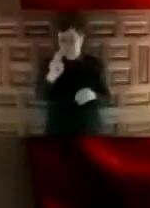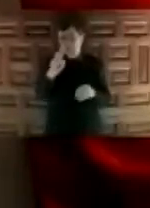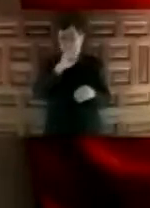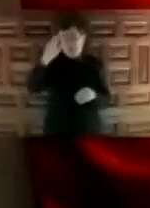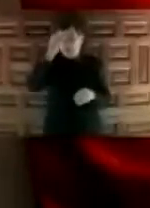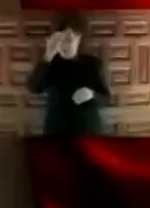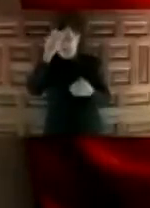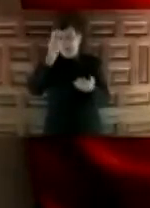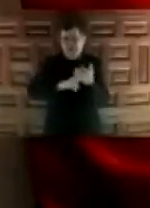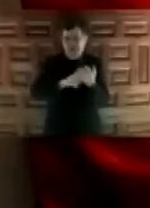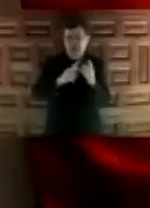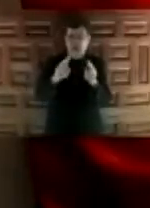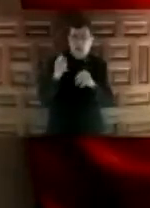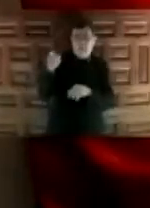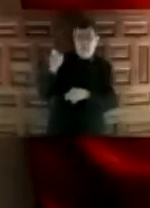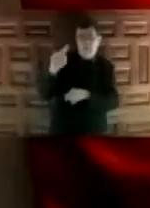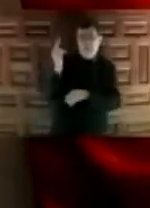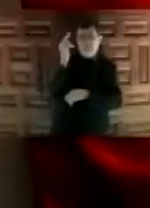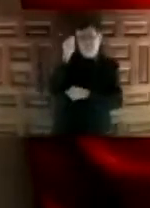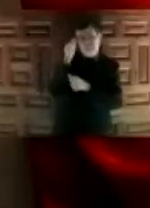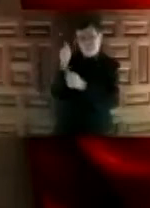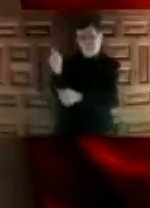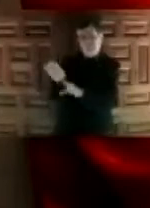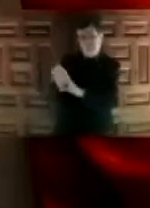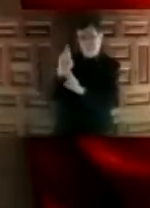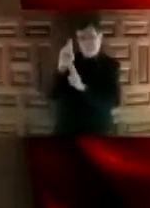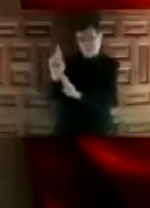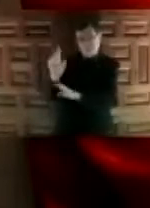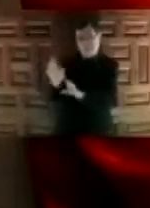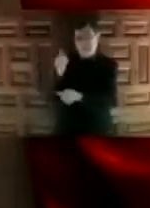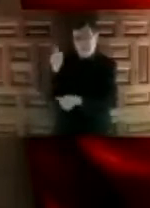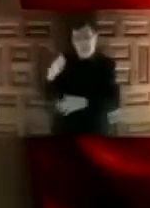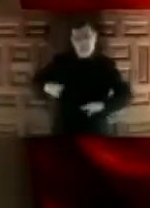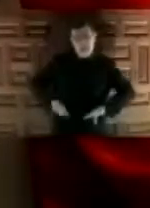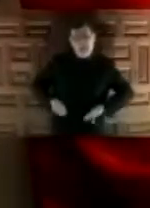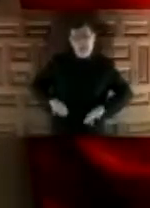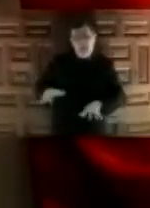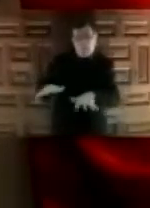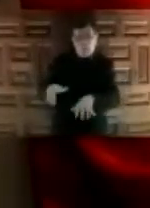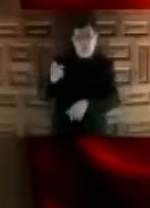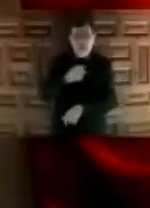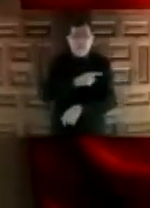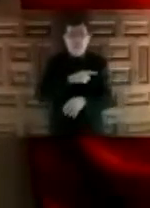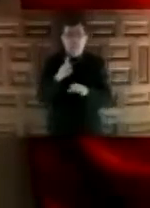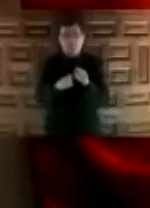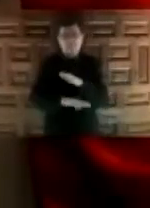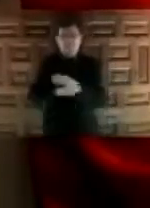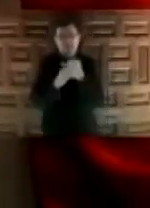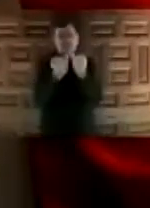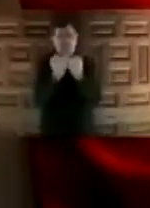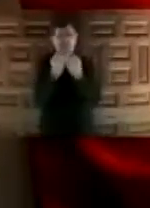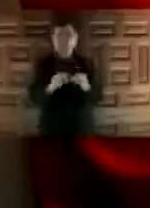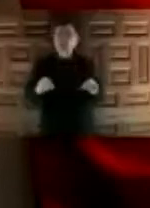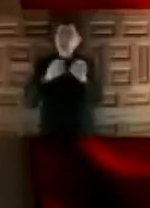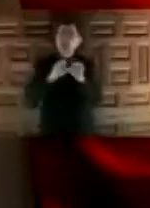reconocimiento a la autonomía universitaria, así como a la diversidad institucional como aspecto fundamental. Por otro